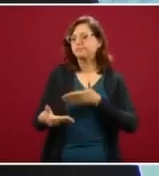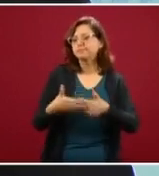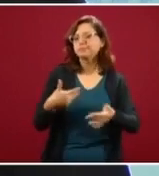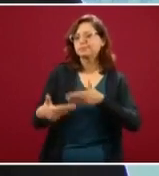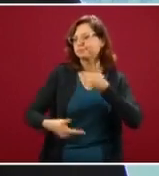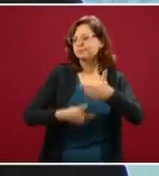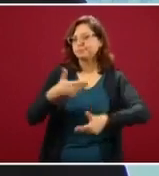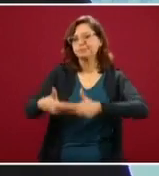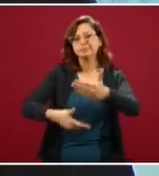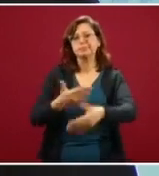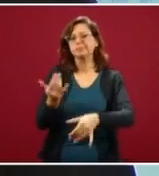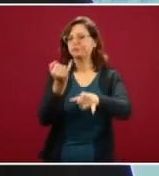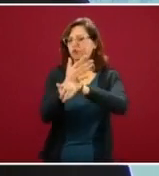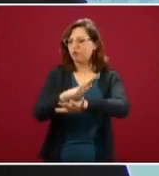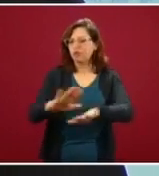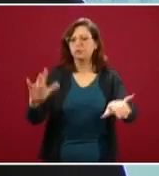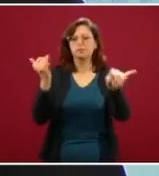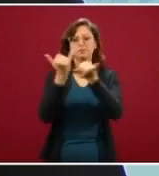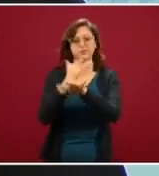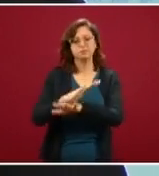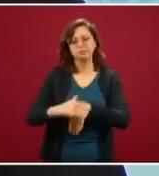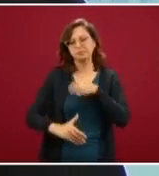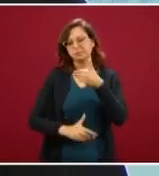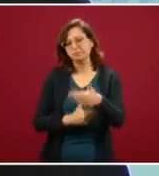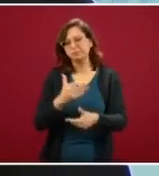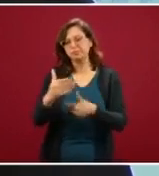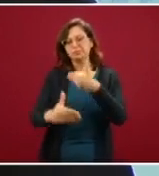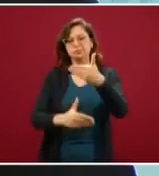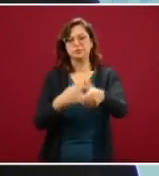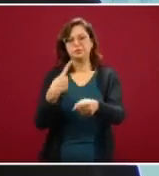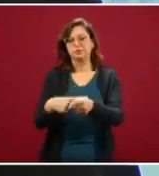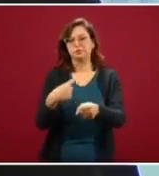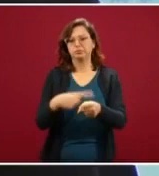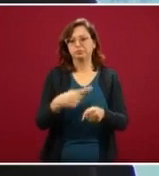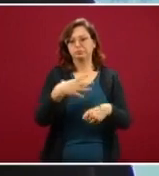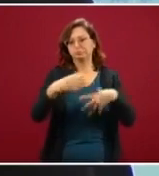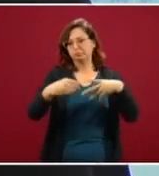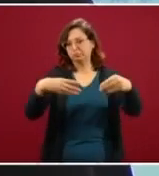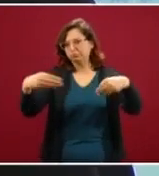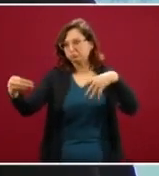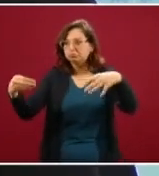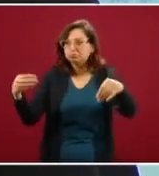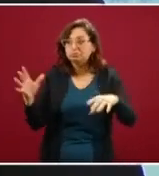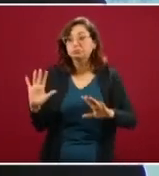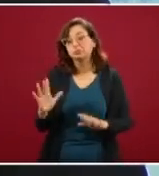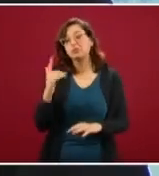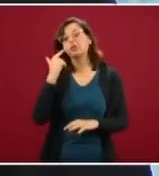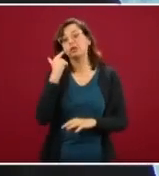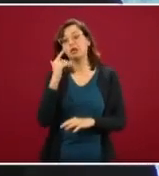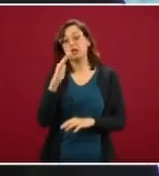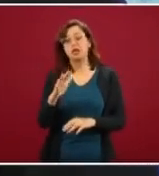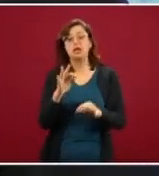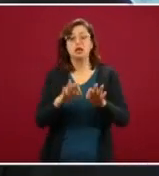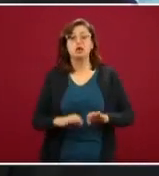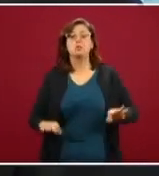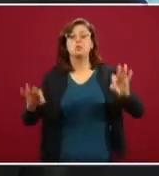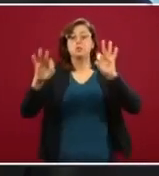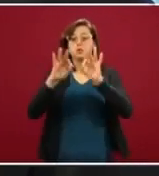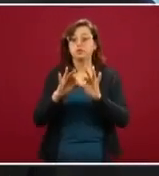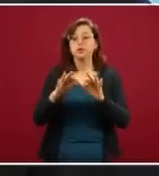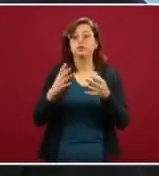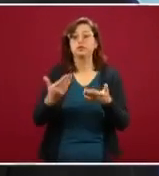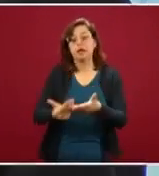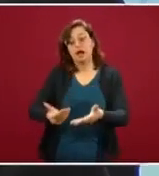vaya avanzando el proceso de la epidemia y se mantengan, es muy importante que se mantengan las intervenciones